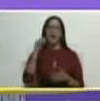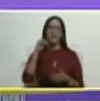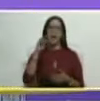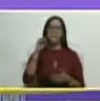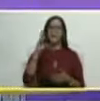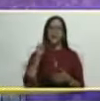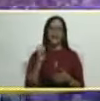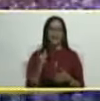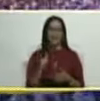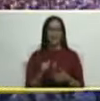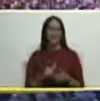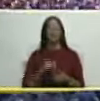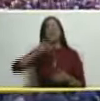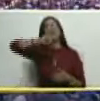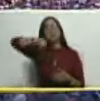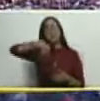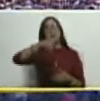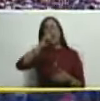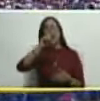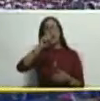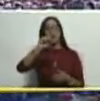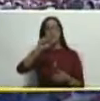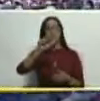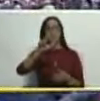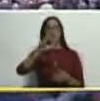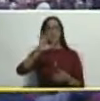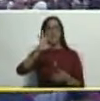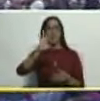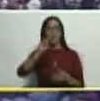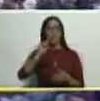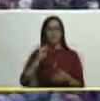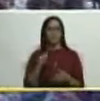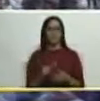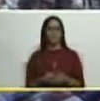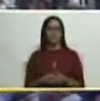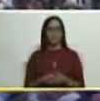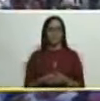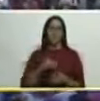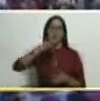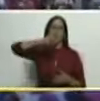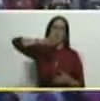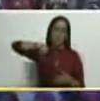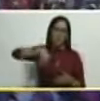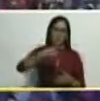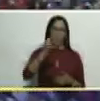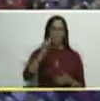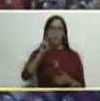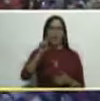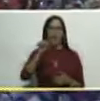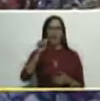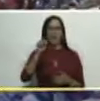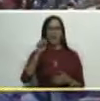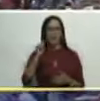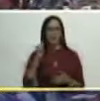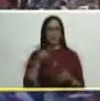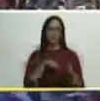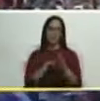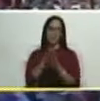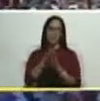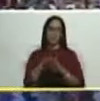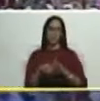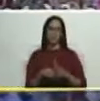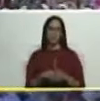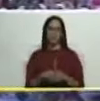campo de Josefa camejo de Juana Ramírez la avanzadora